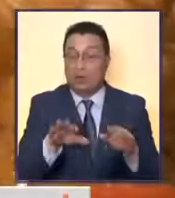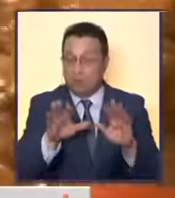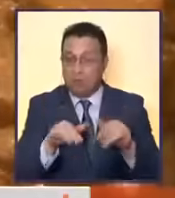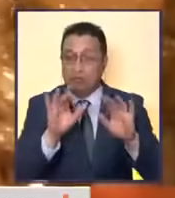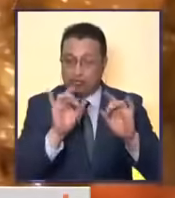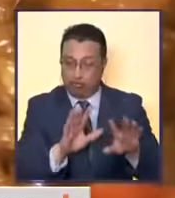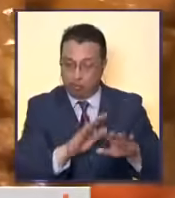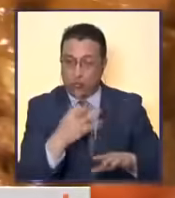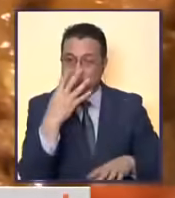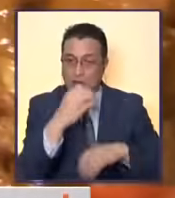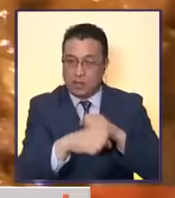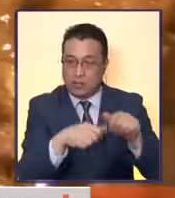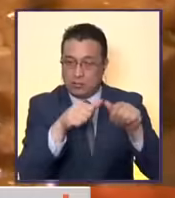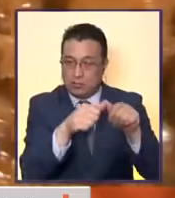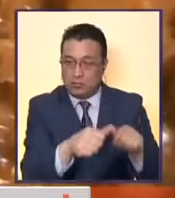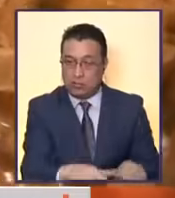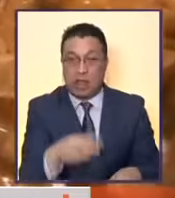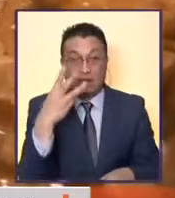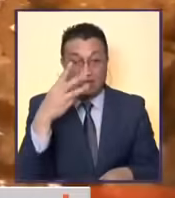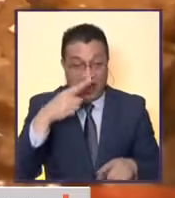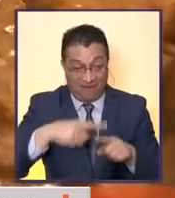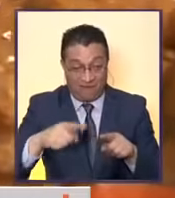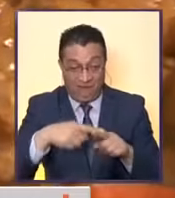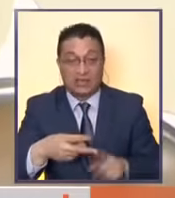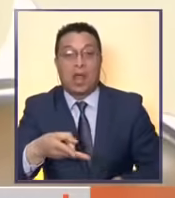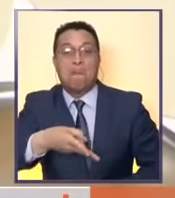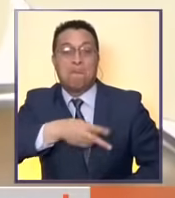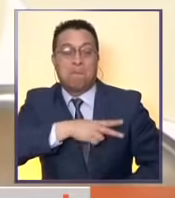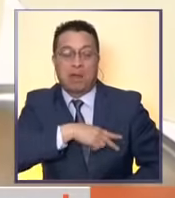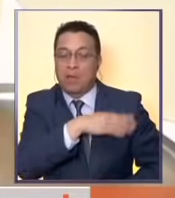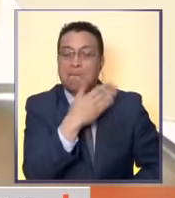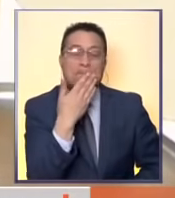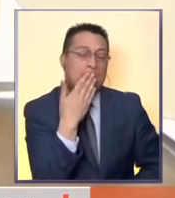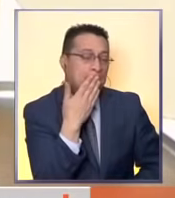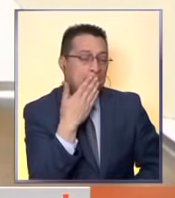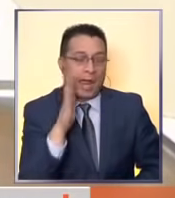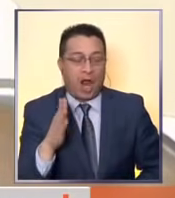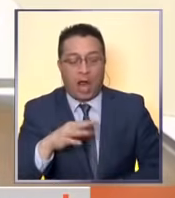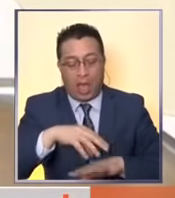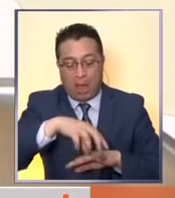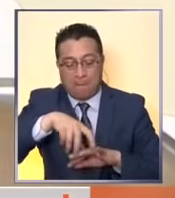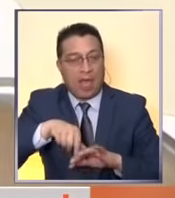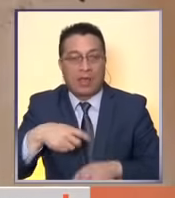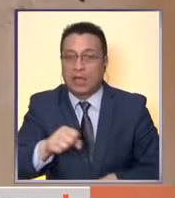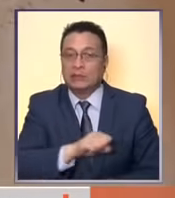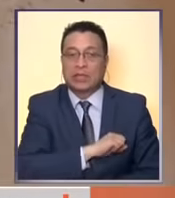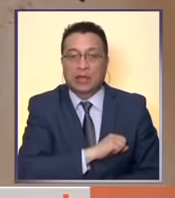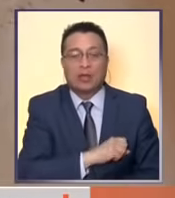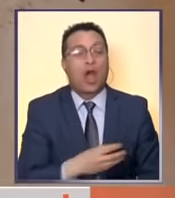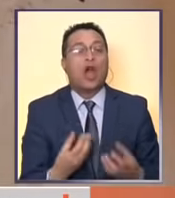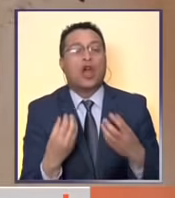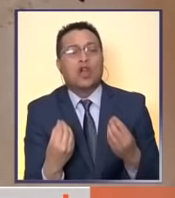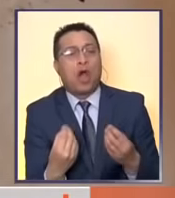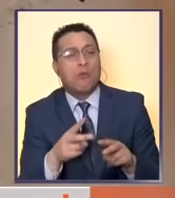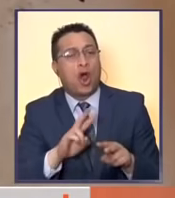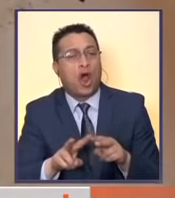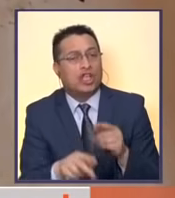40 años. 3 veces las han honrado con el premio a las mejores. ¿Quiere saber cómo lo hizo?